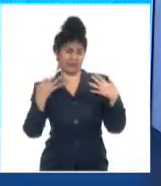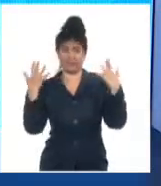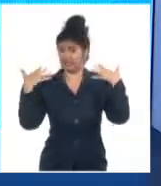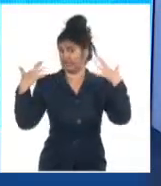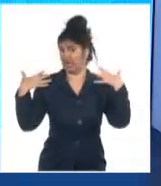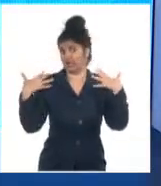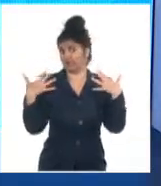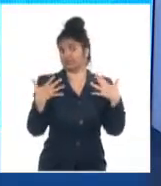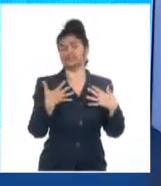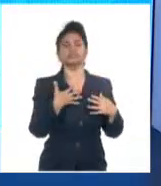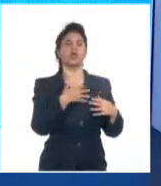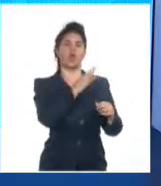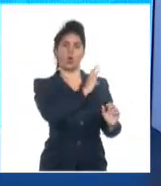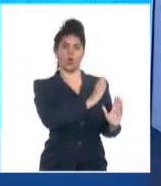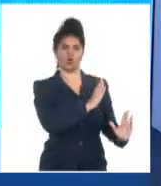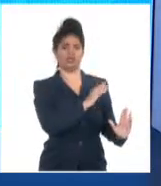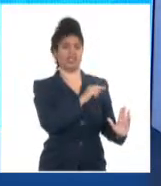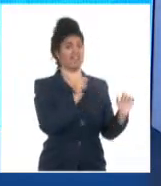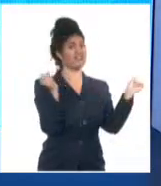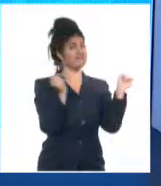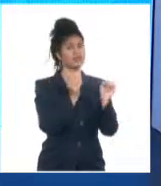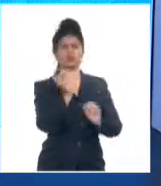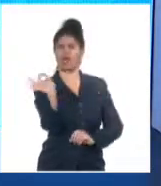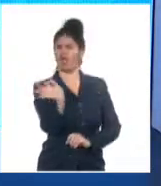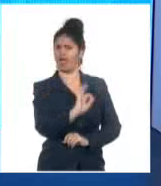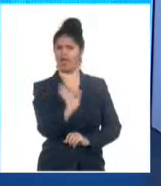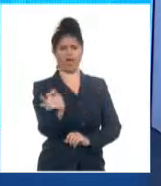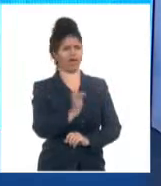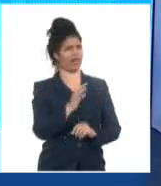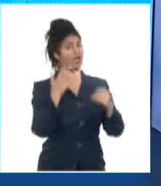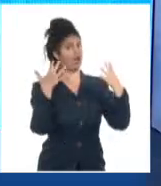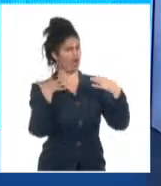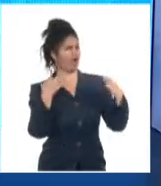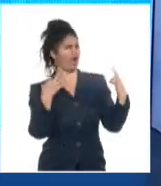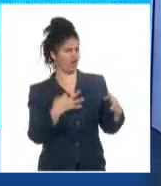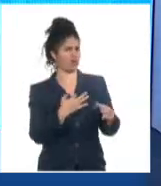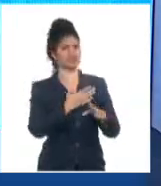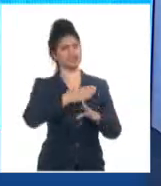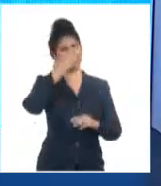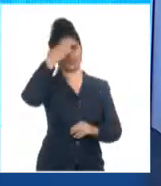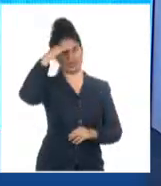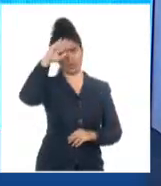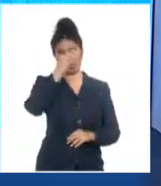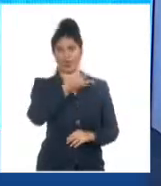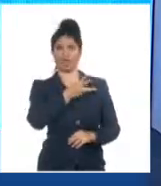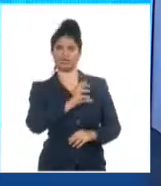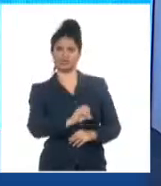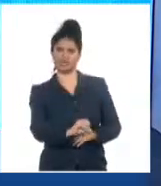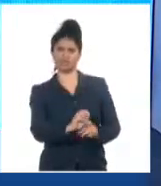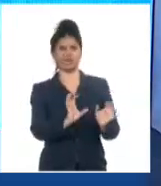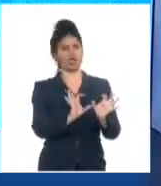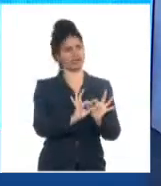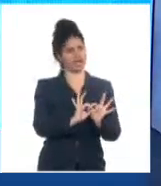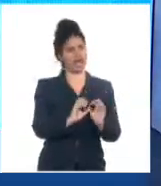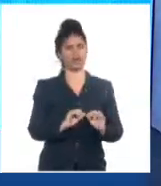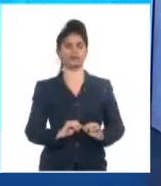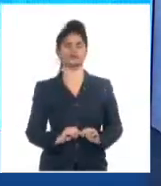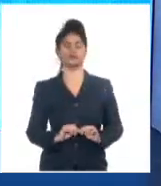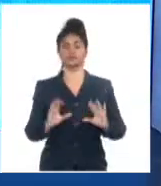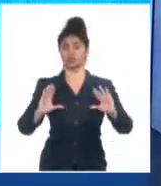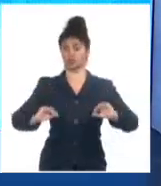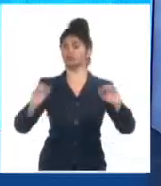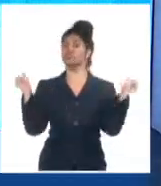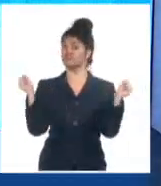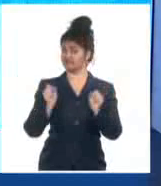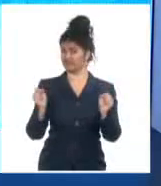y hasta 32 grados en Santiago de Cuba. Por la noche las temperaturas algo frías hacia el interior de la región occidental con 17,